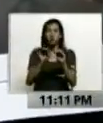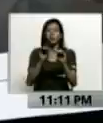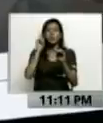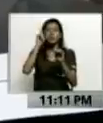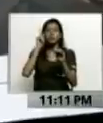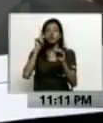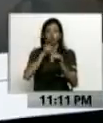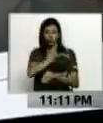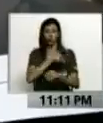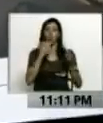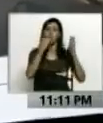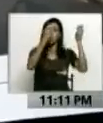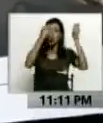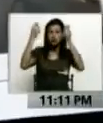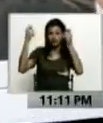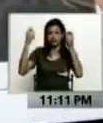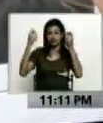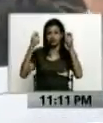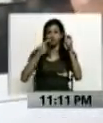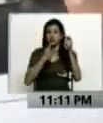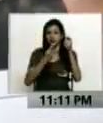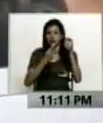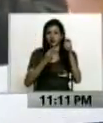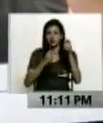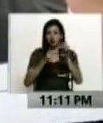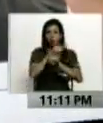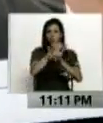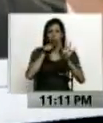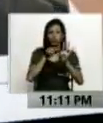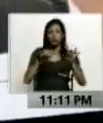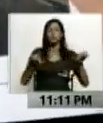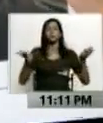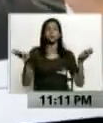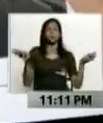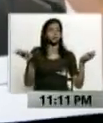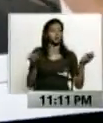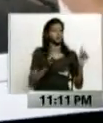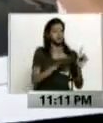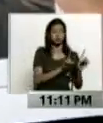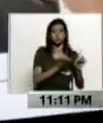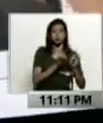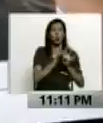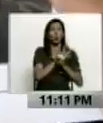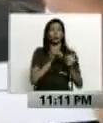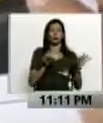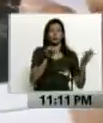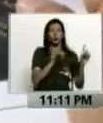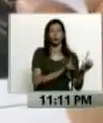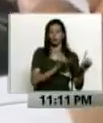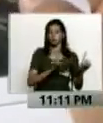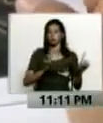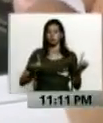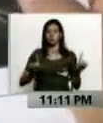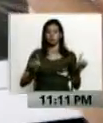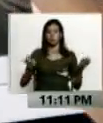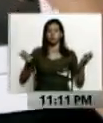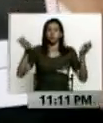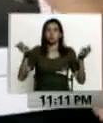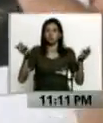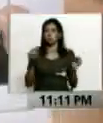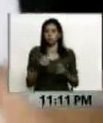los profesores universitarios protestan cuatro agarrando la pancarta y más nadie pero son los profesores